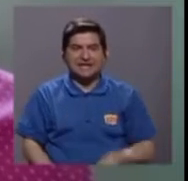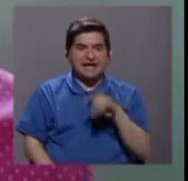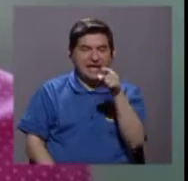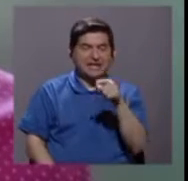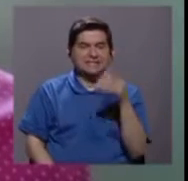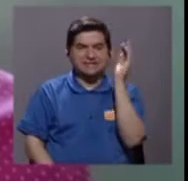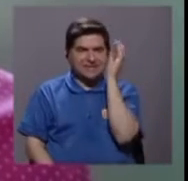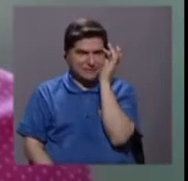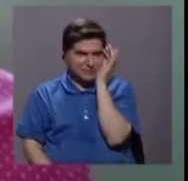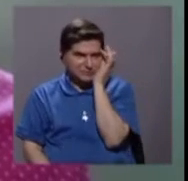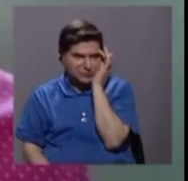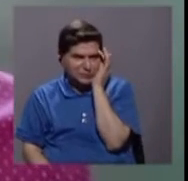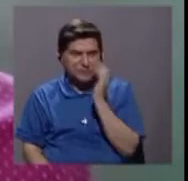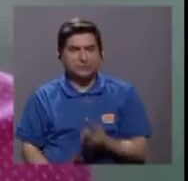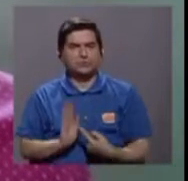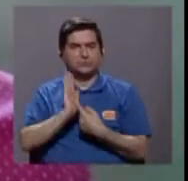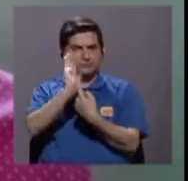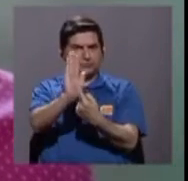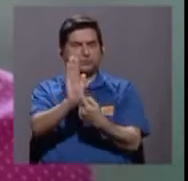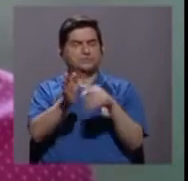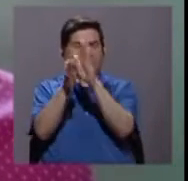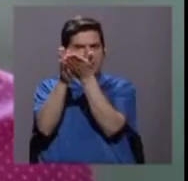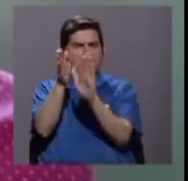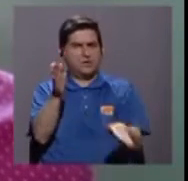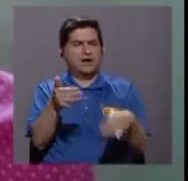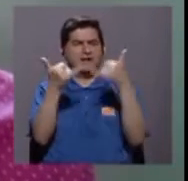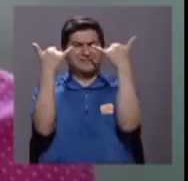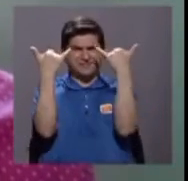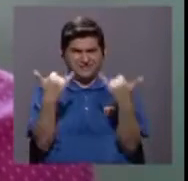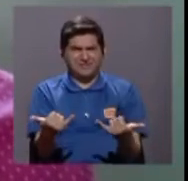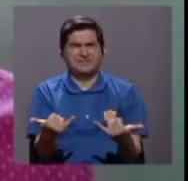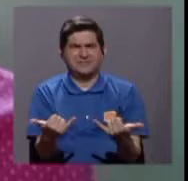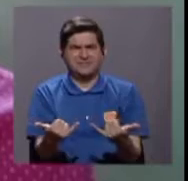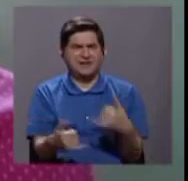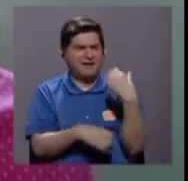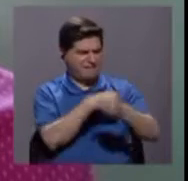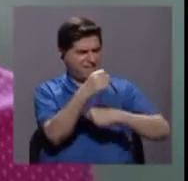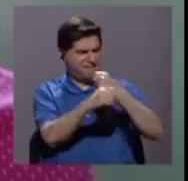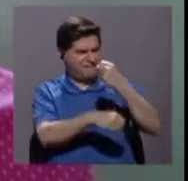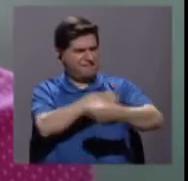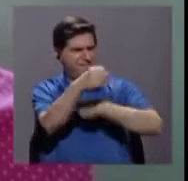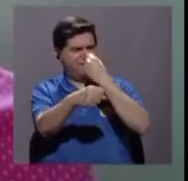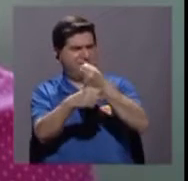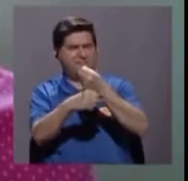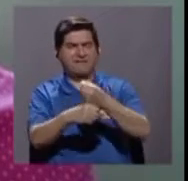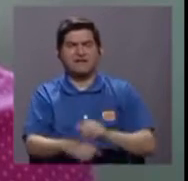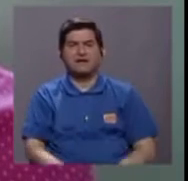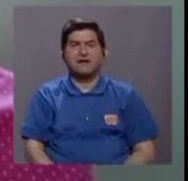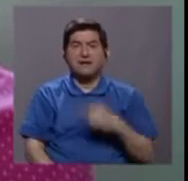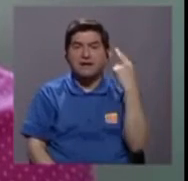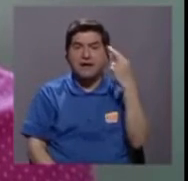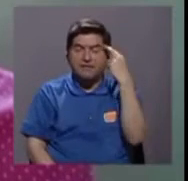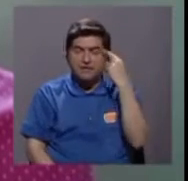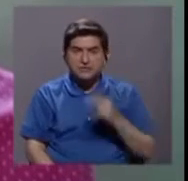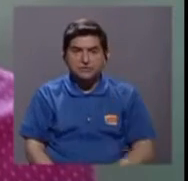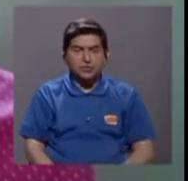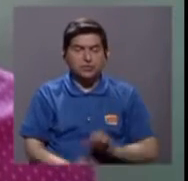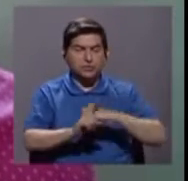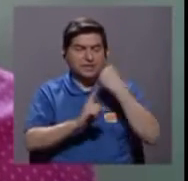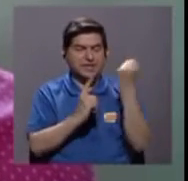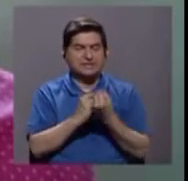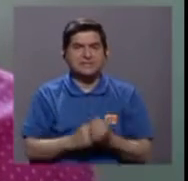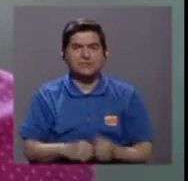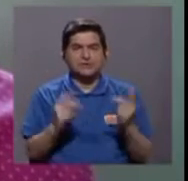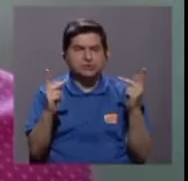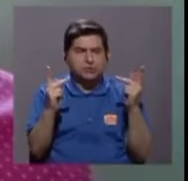una preocupación manifestada por la Contraloría desde hace ya varios años, porque se fue agravando la